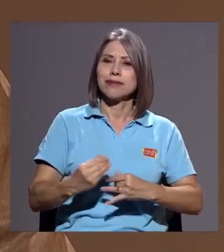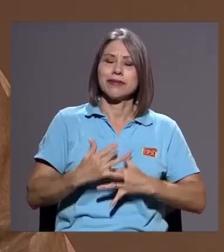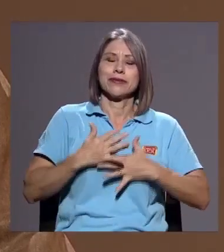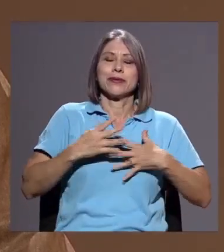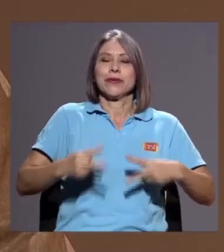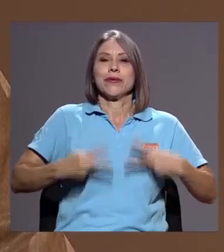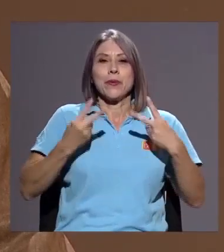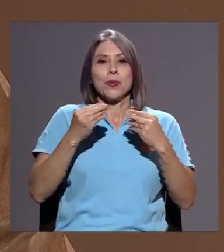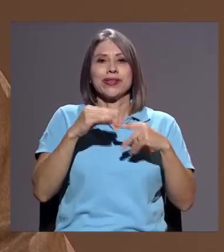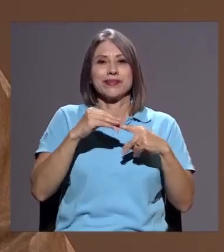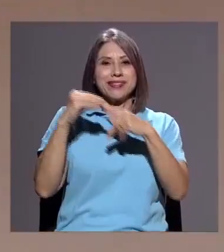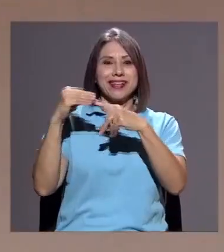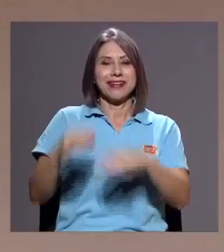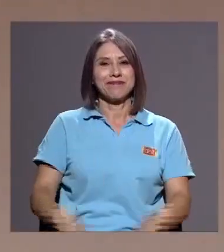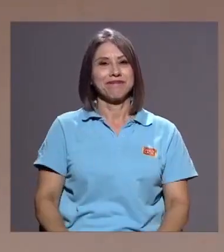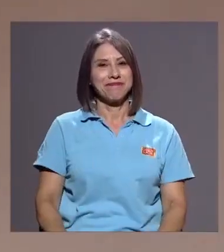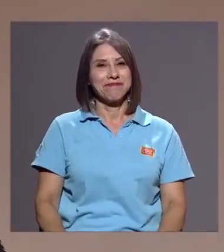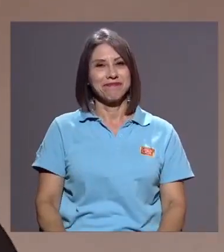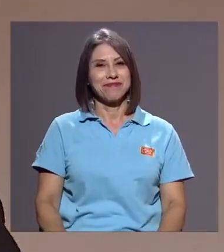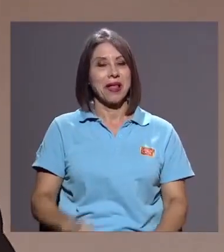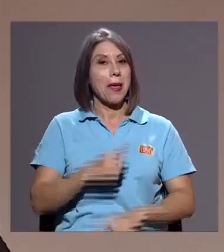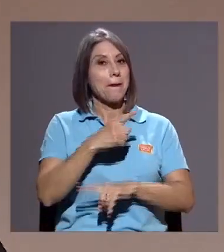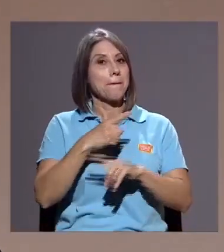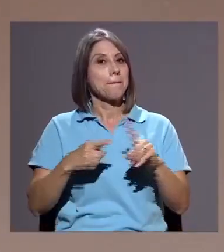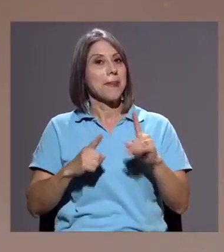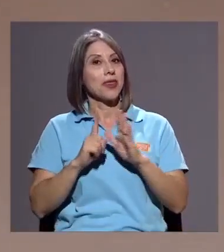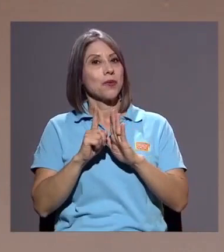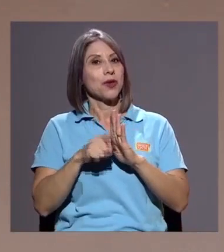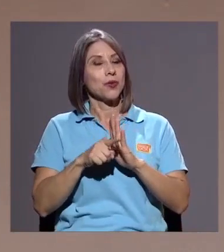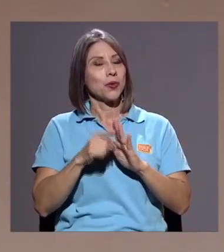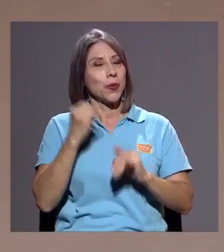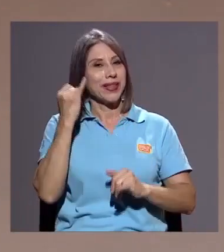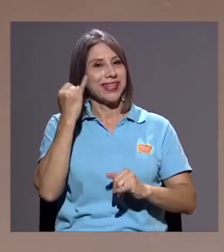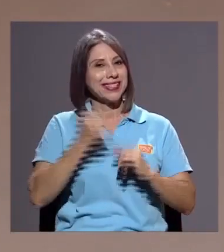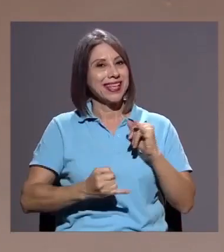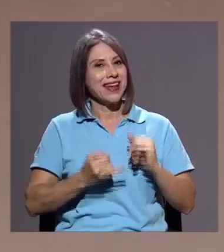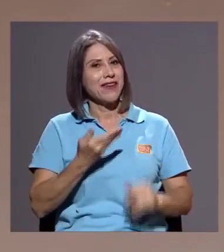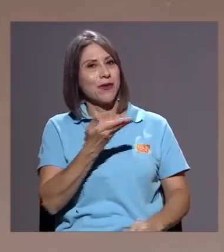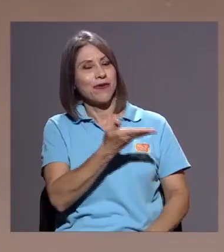muy especial. Medio minuto de cierre, don Francisco.